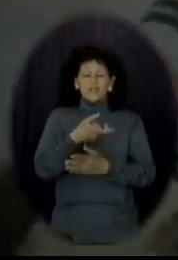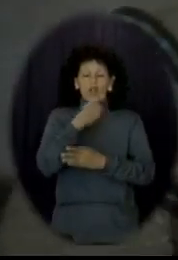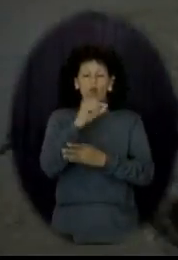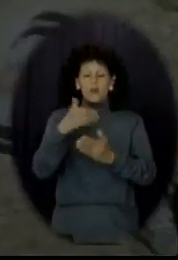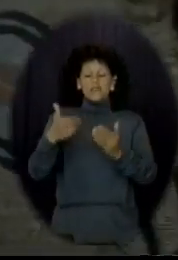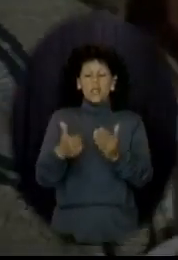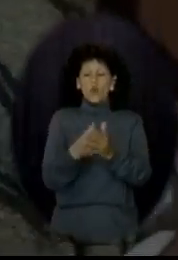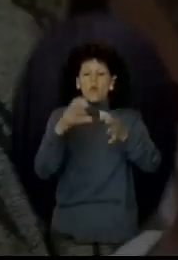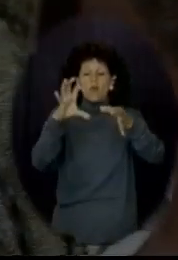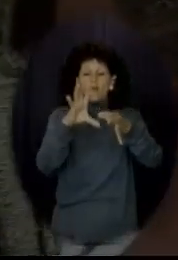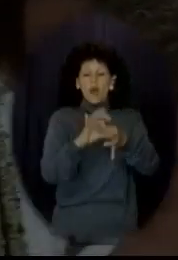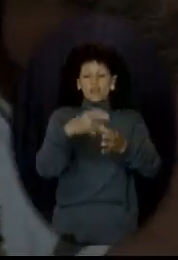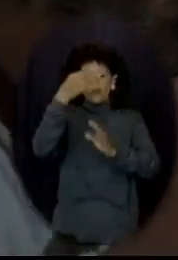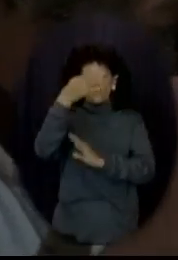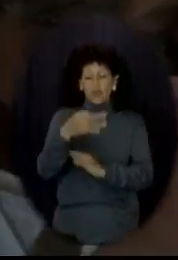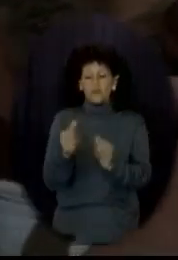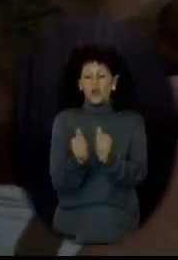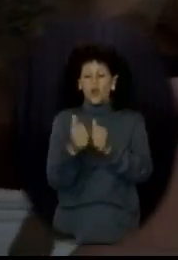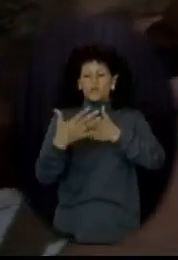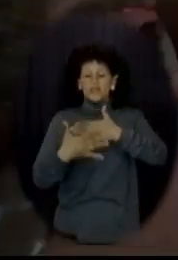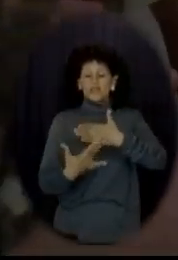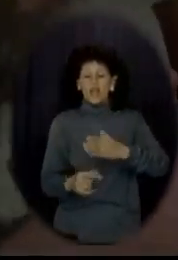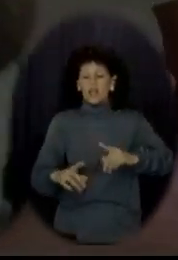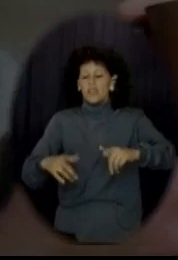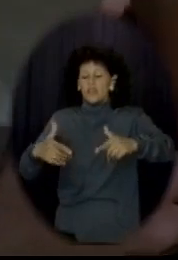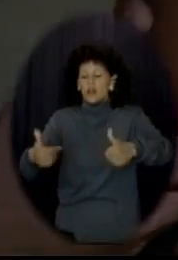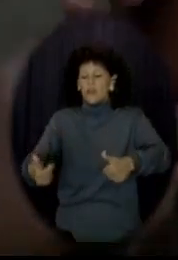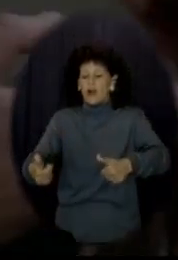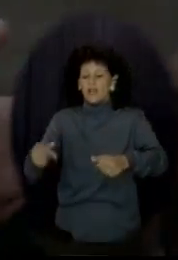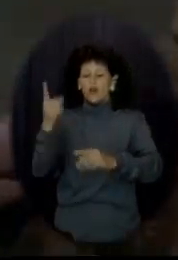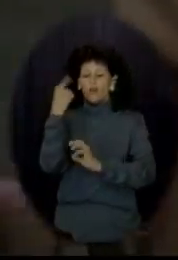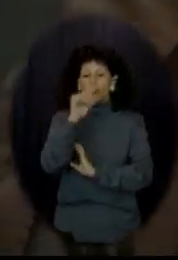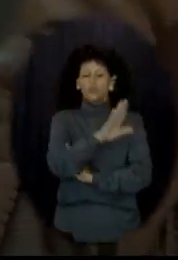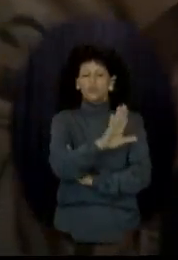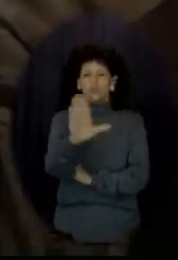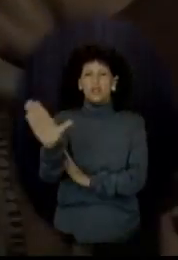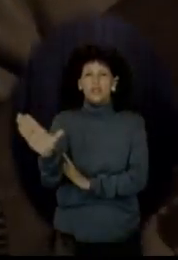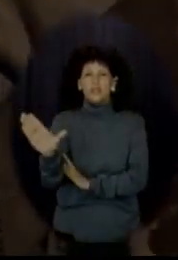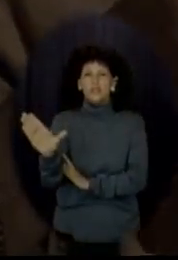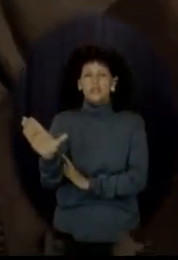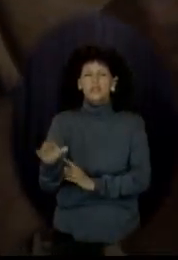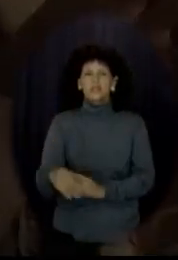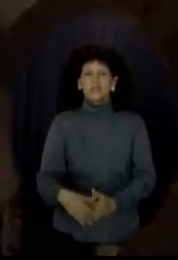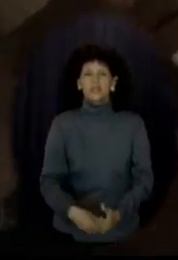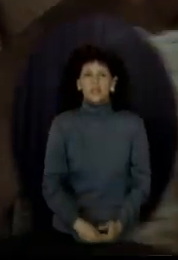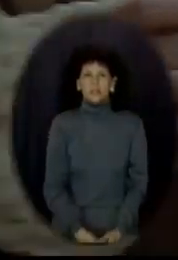Esta copa es el nuevo pacto confirmado con mi sangre, derramada por ustedes.